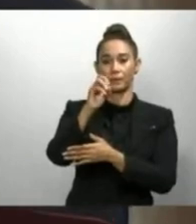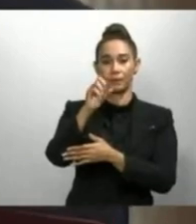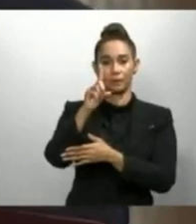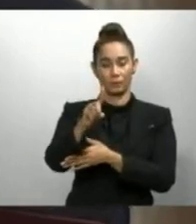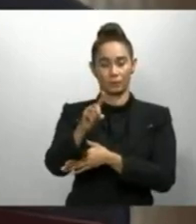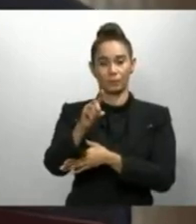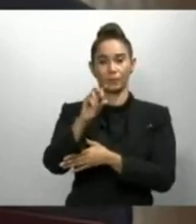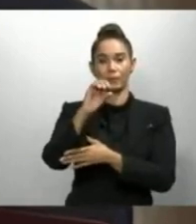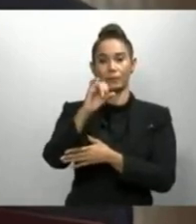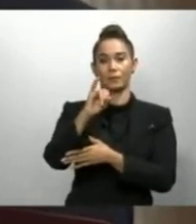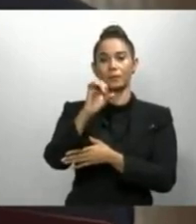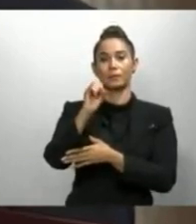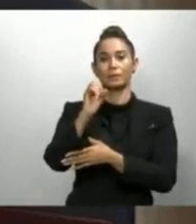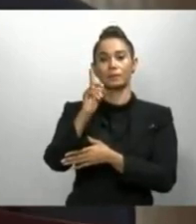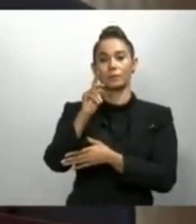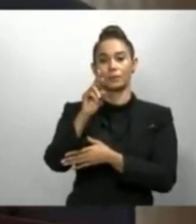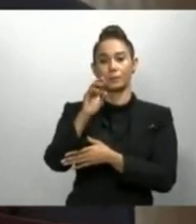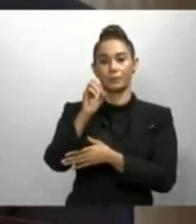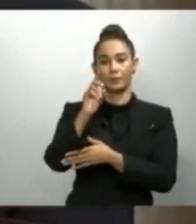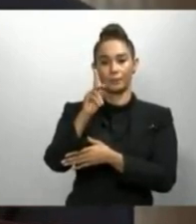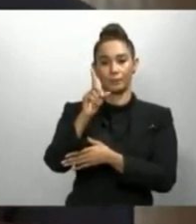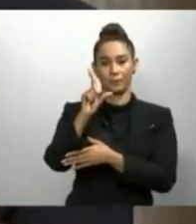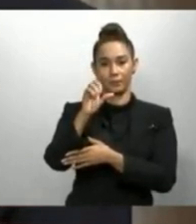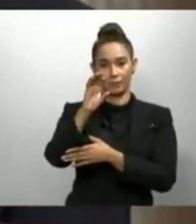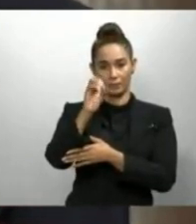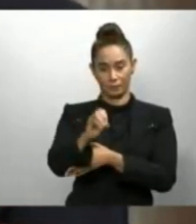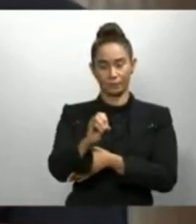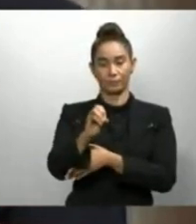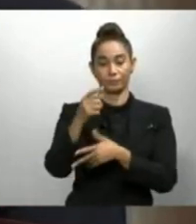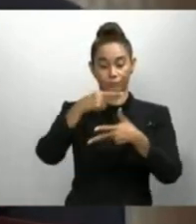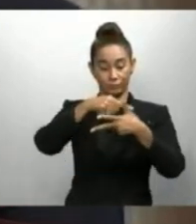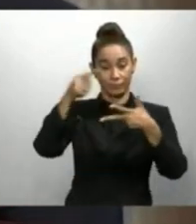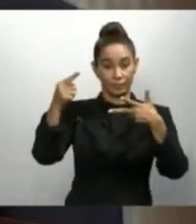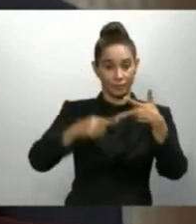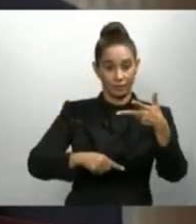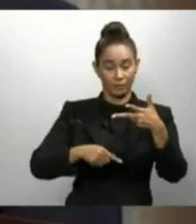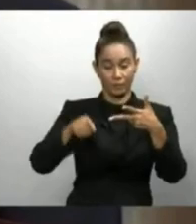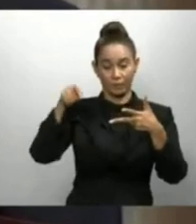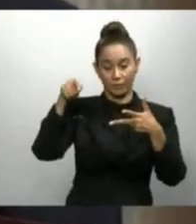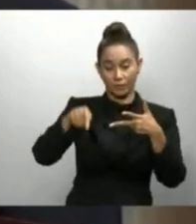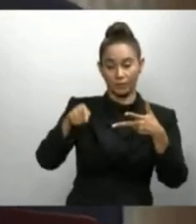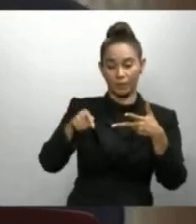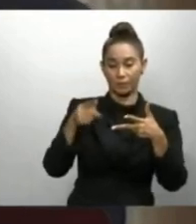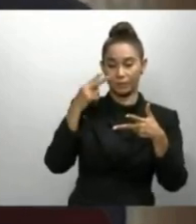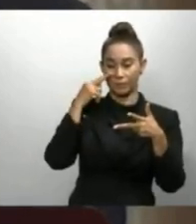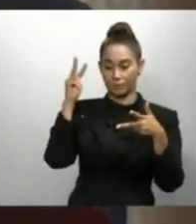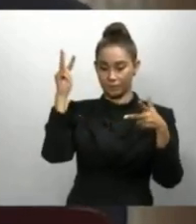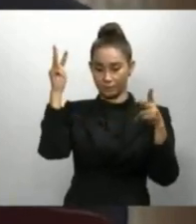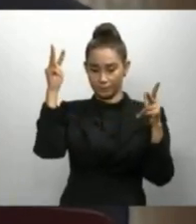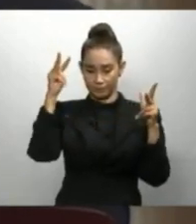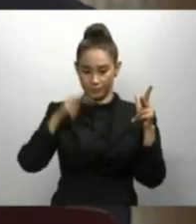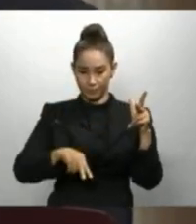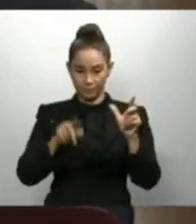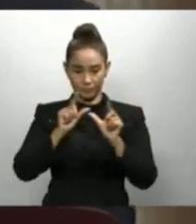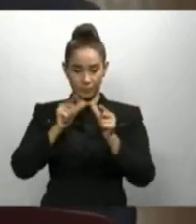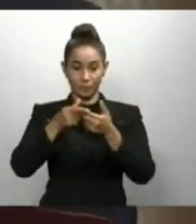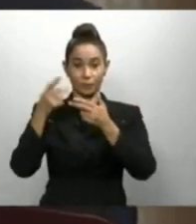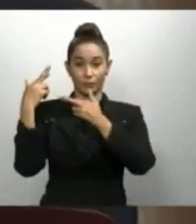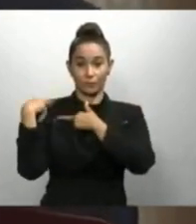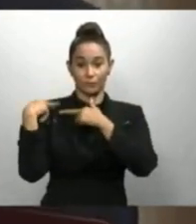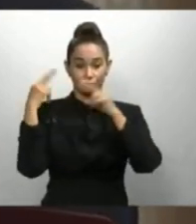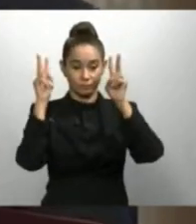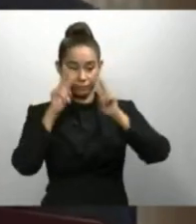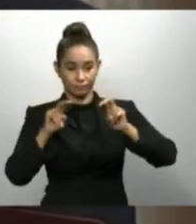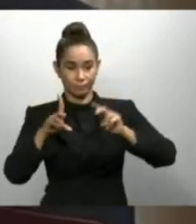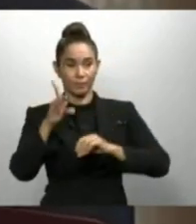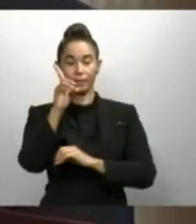alcohol isopropílico y alcohol propílico deberá ser realizada en presencia de oficiales de